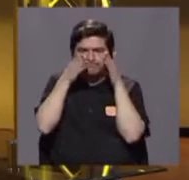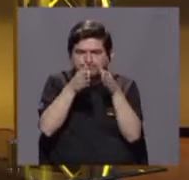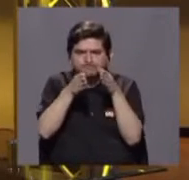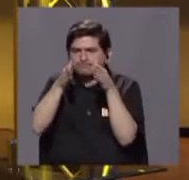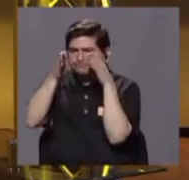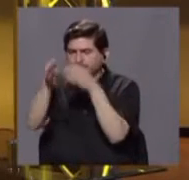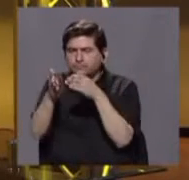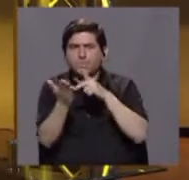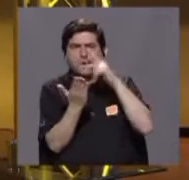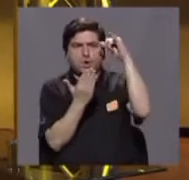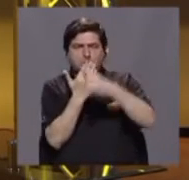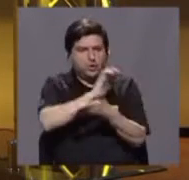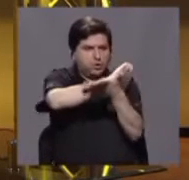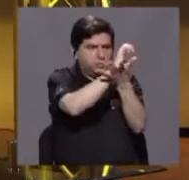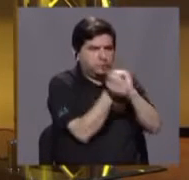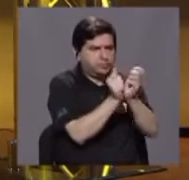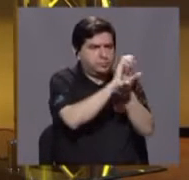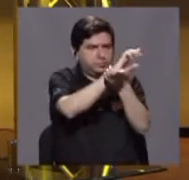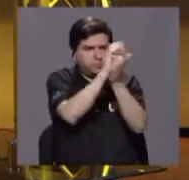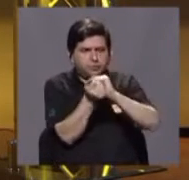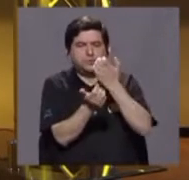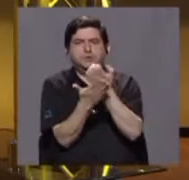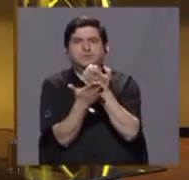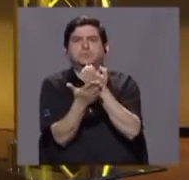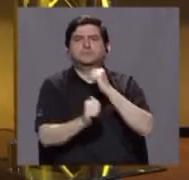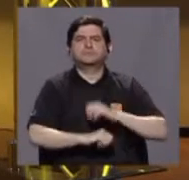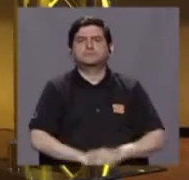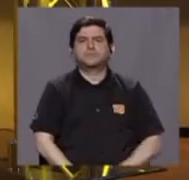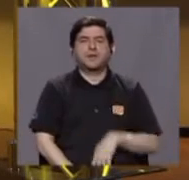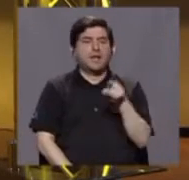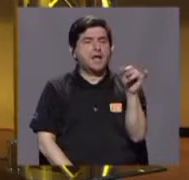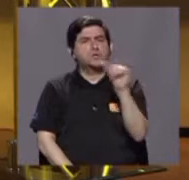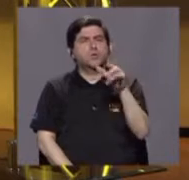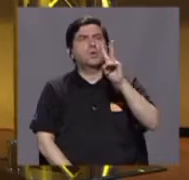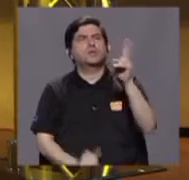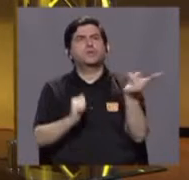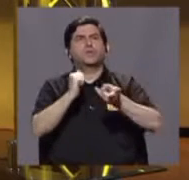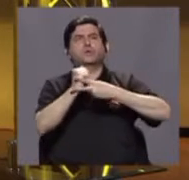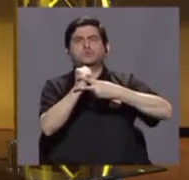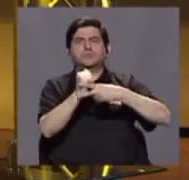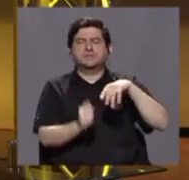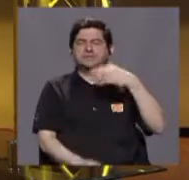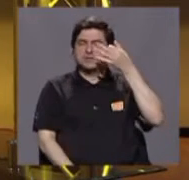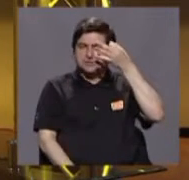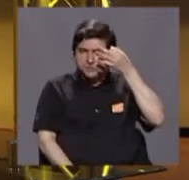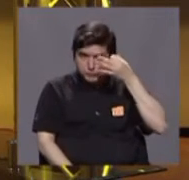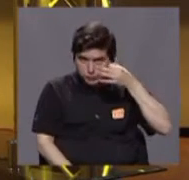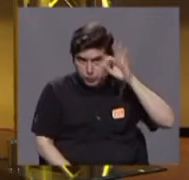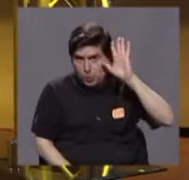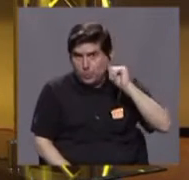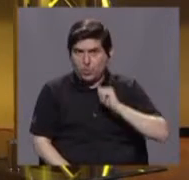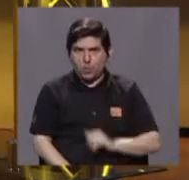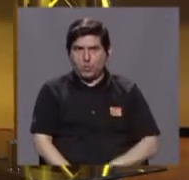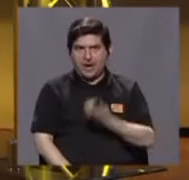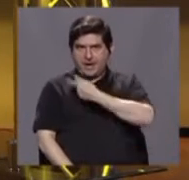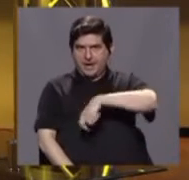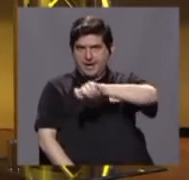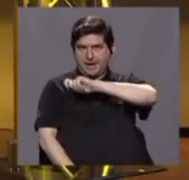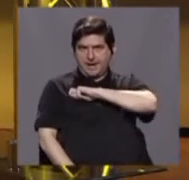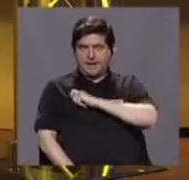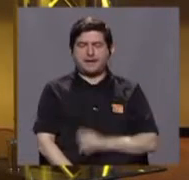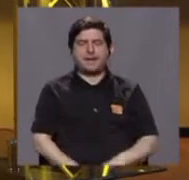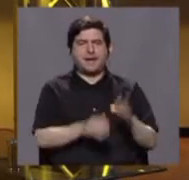de transformación económica. Esto es como 2 veces lo que supuso para España el